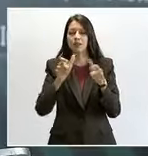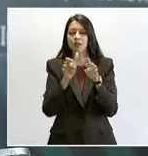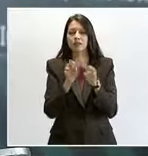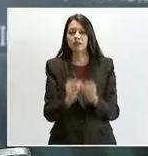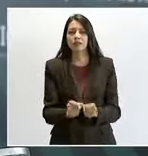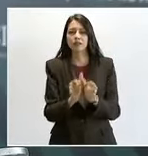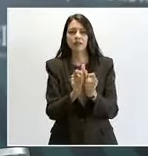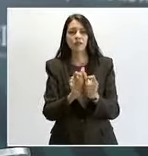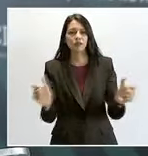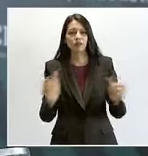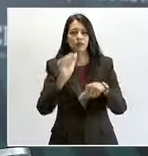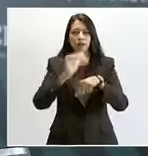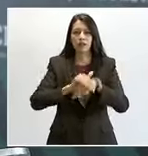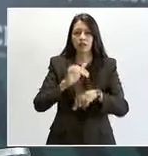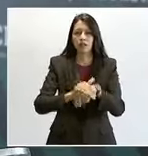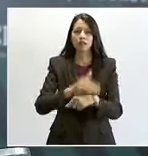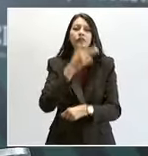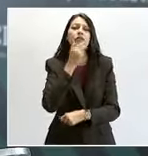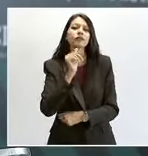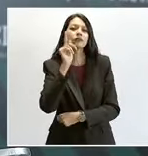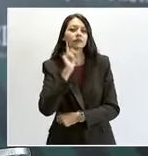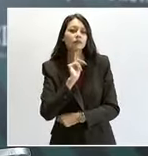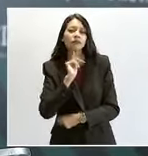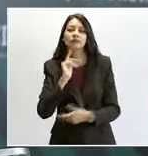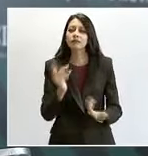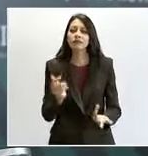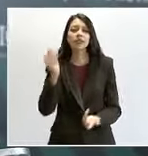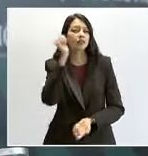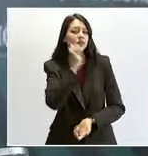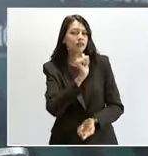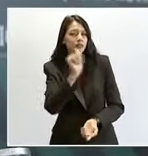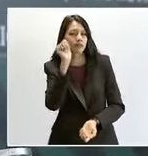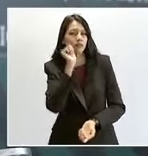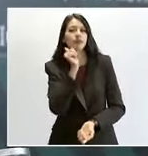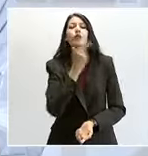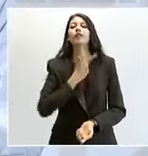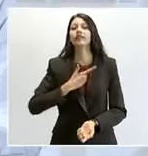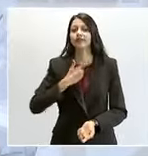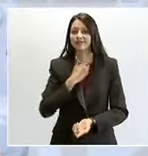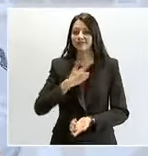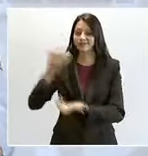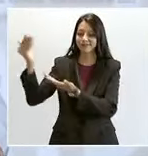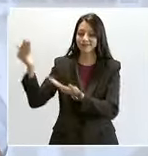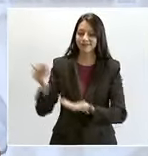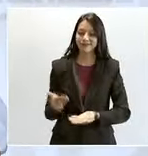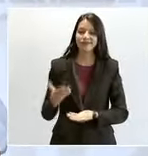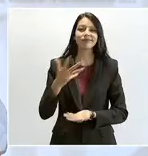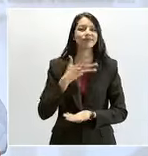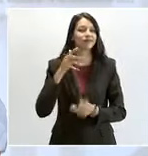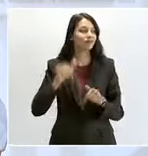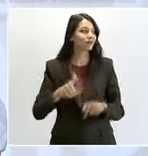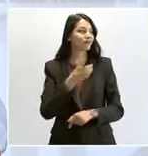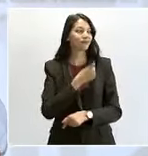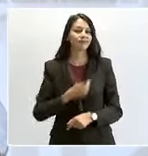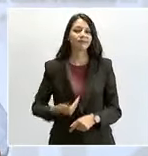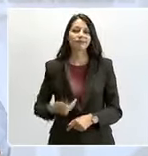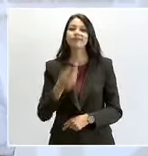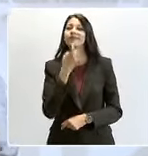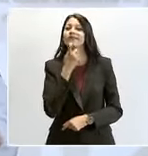Amigas y amigos Siempre es un gusto tener aquí al presidente Andrés Manuel López